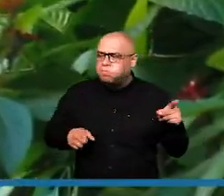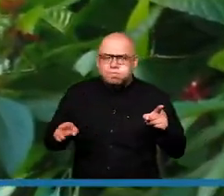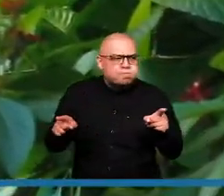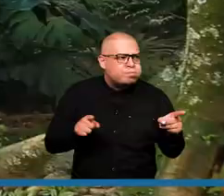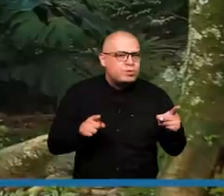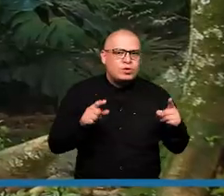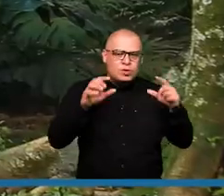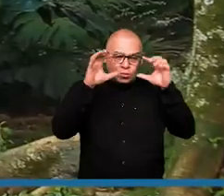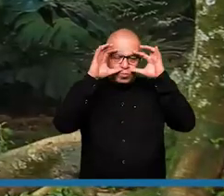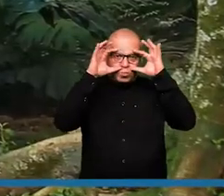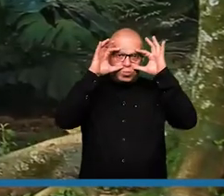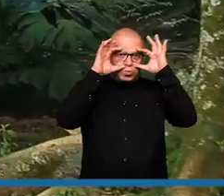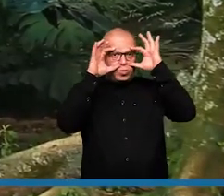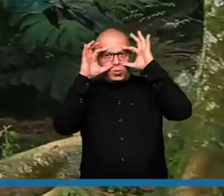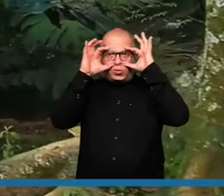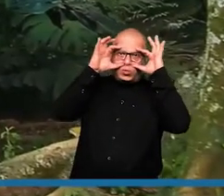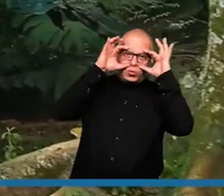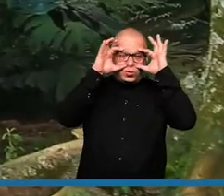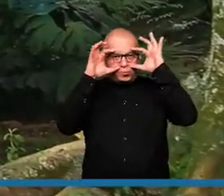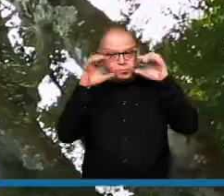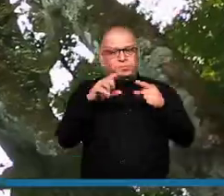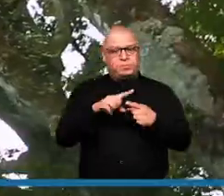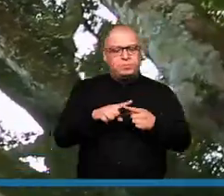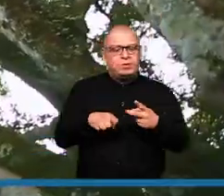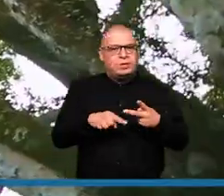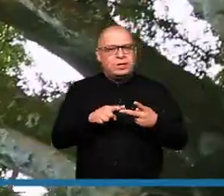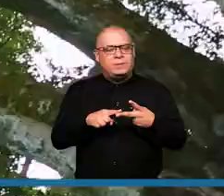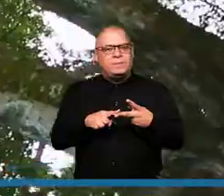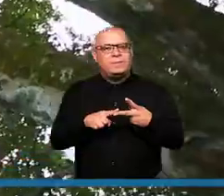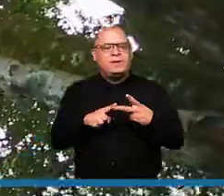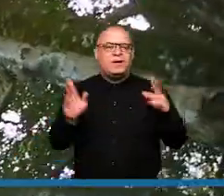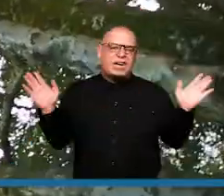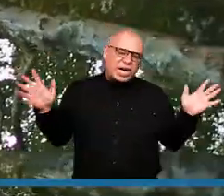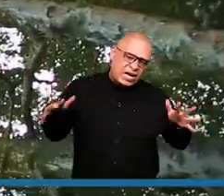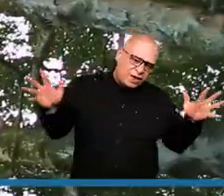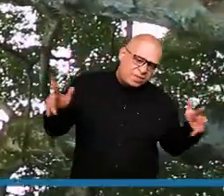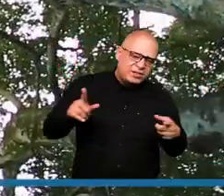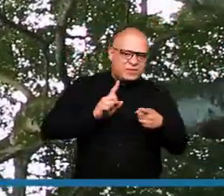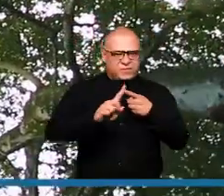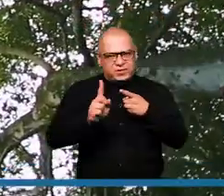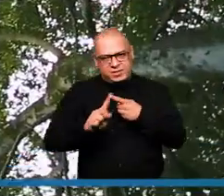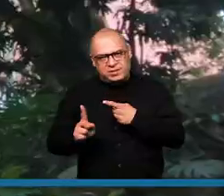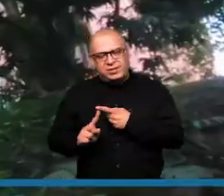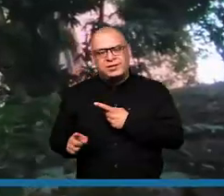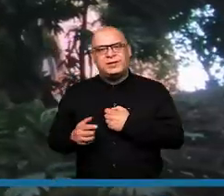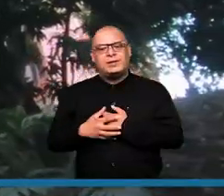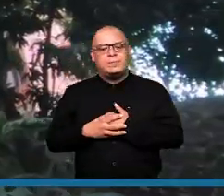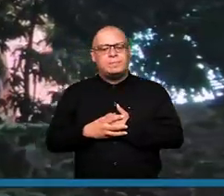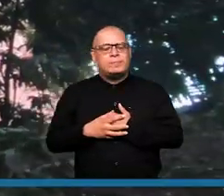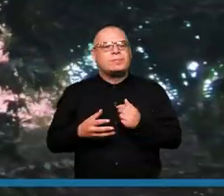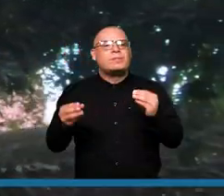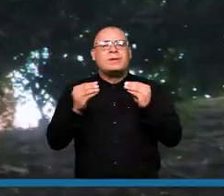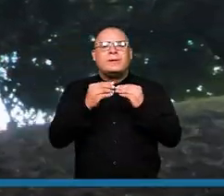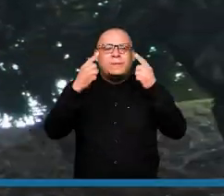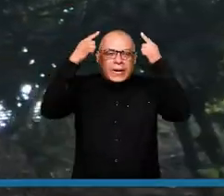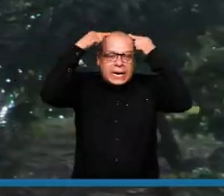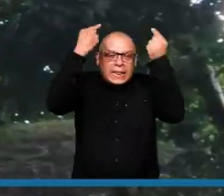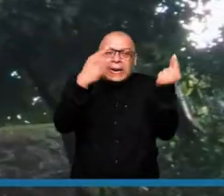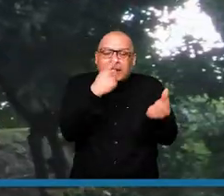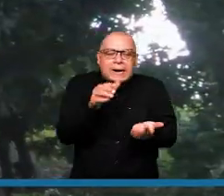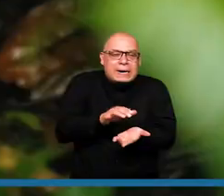encuentran búhos, se encuentra una gran cantidad y variedad de aves y la que más la habita son las